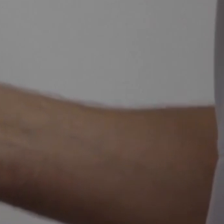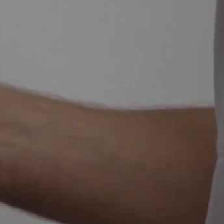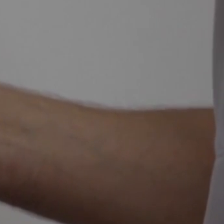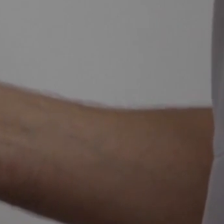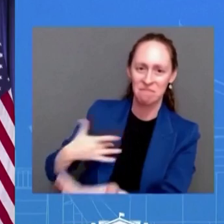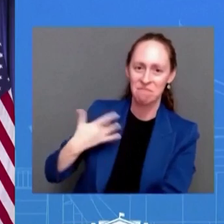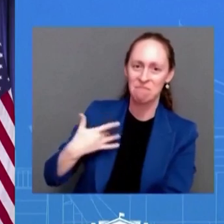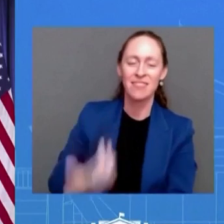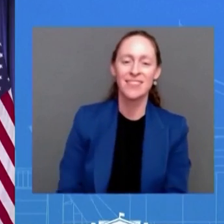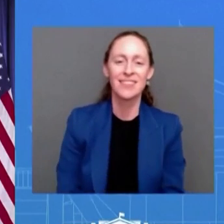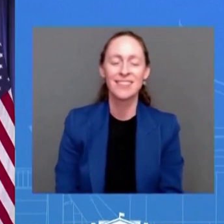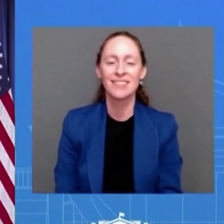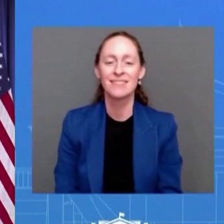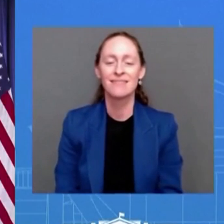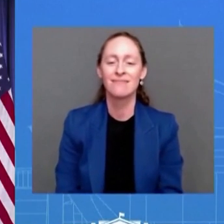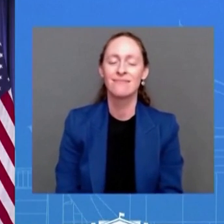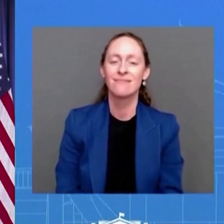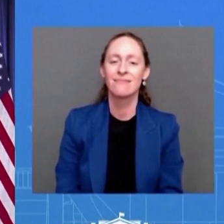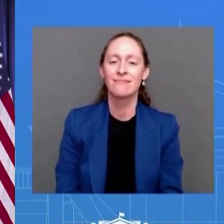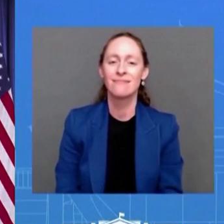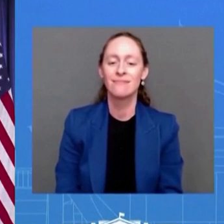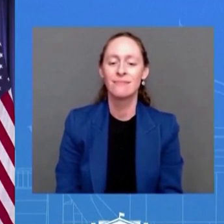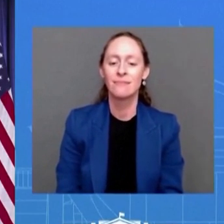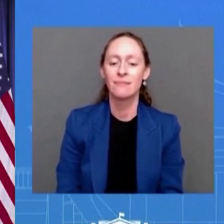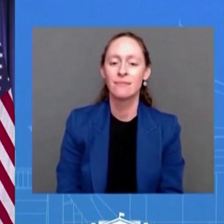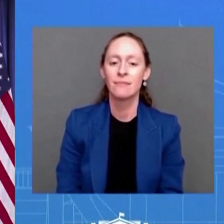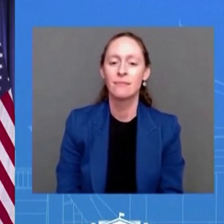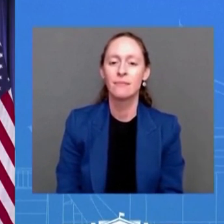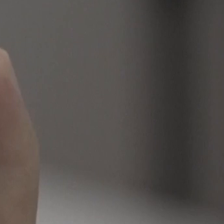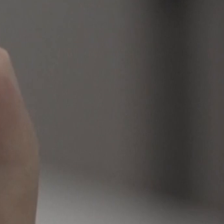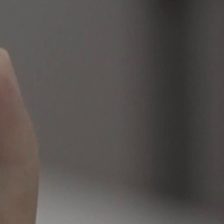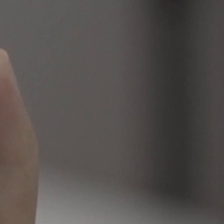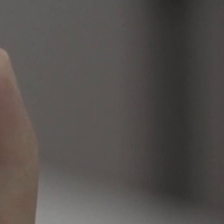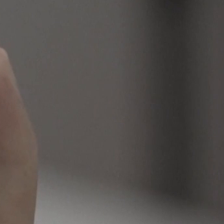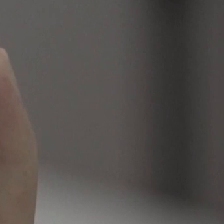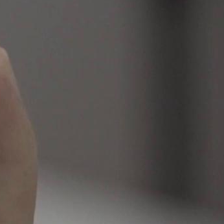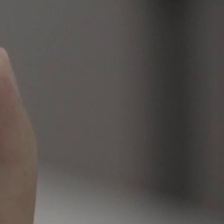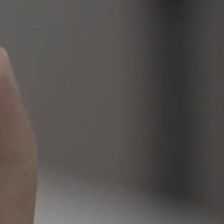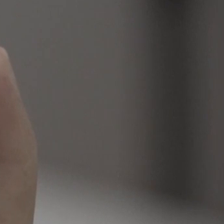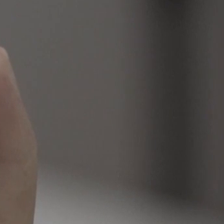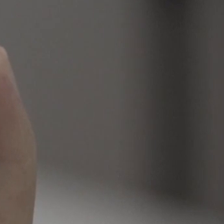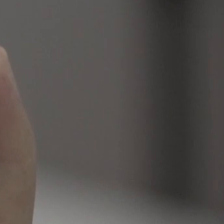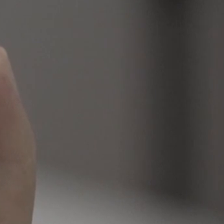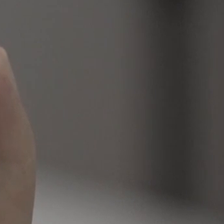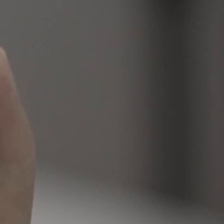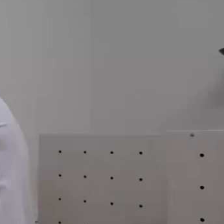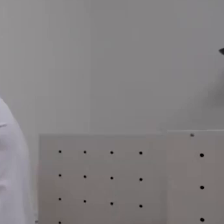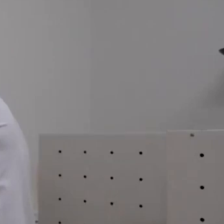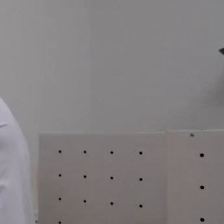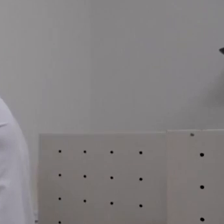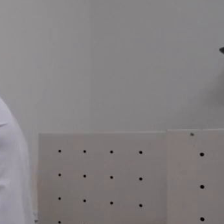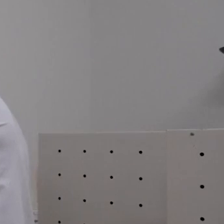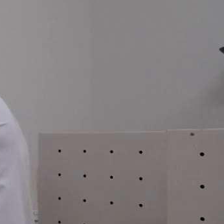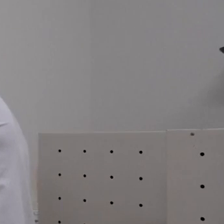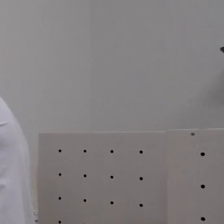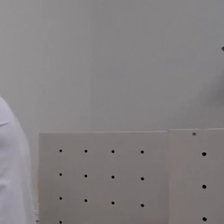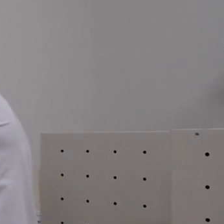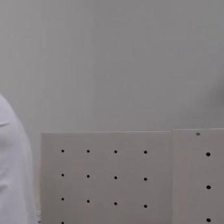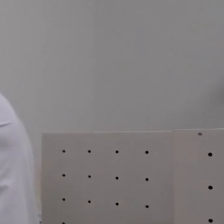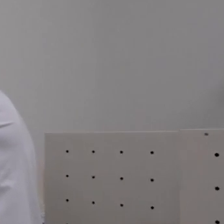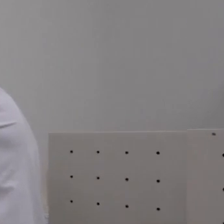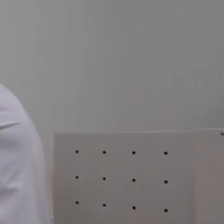La dosificación, según la Casa Blanca, es fruto de investigaciones que permitieron concluir que de una sola dosis se pueden extraer 5